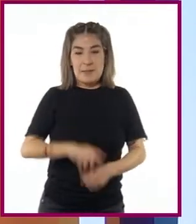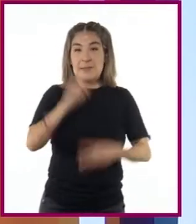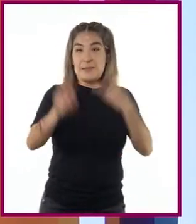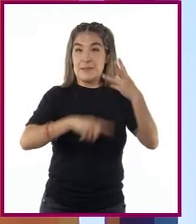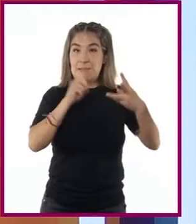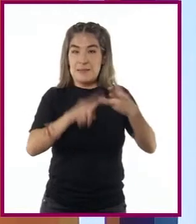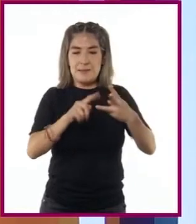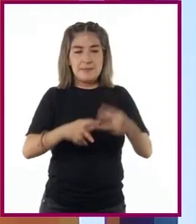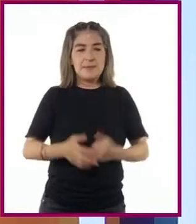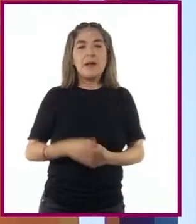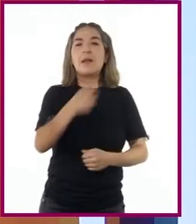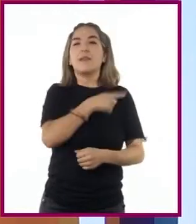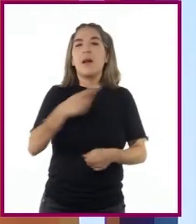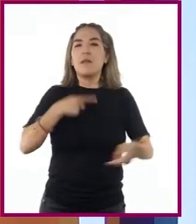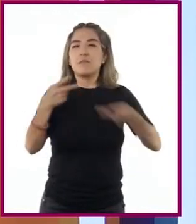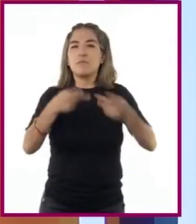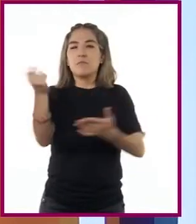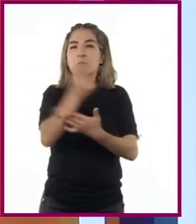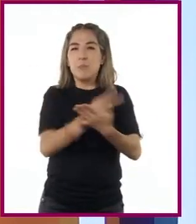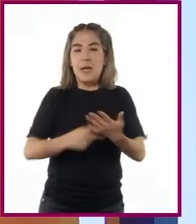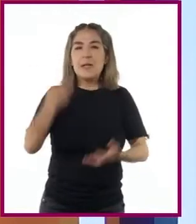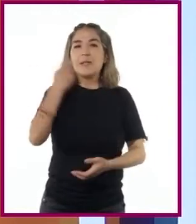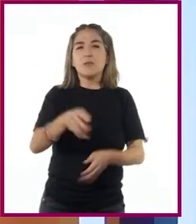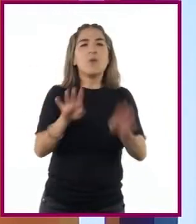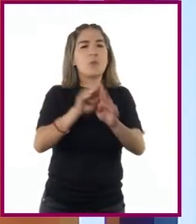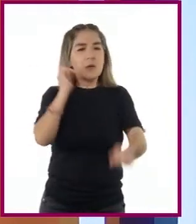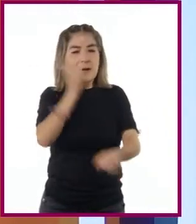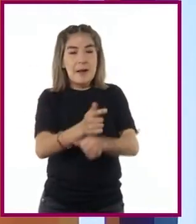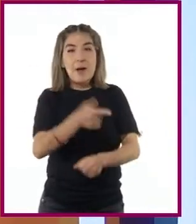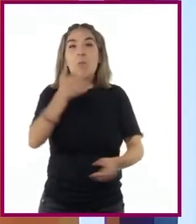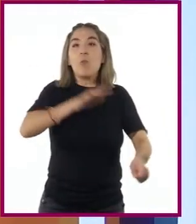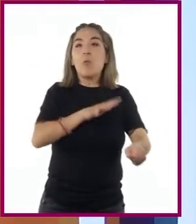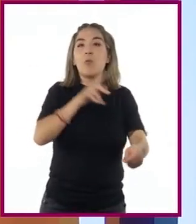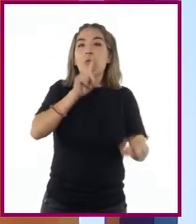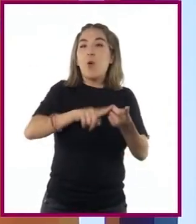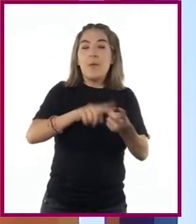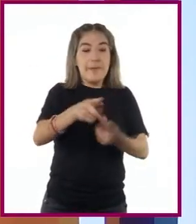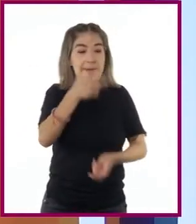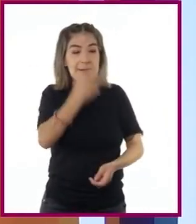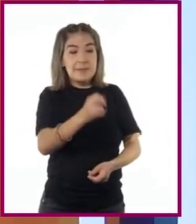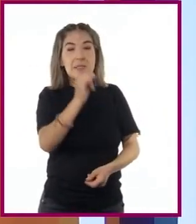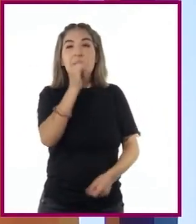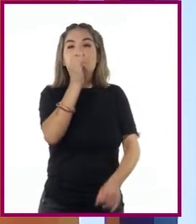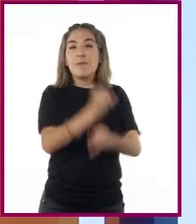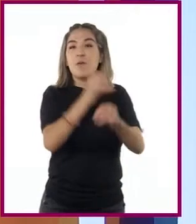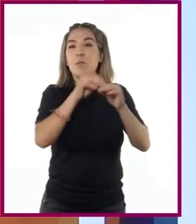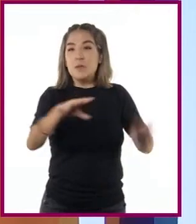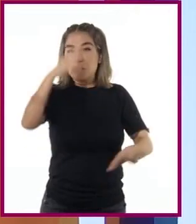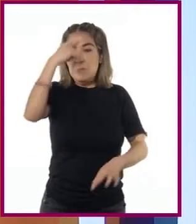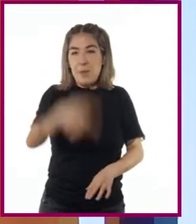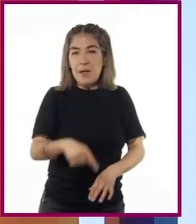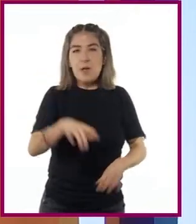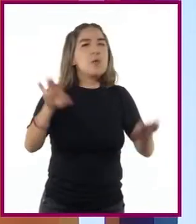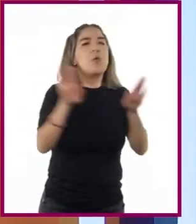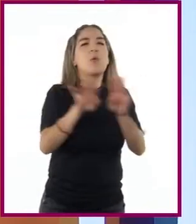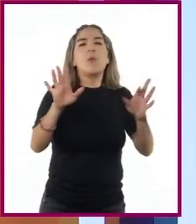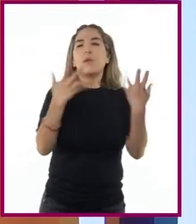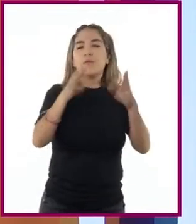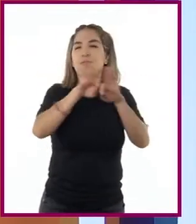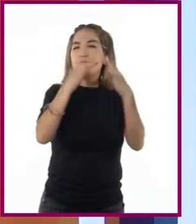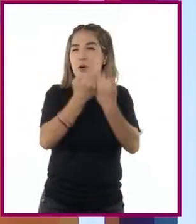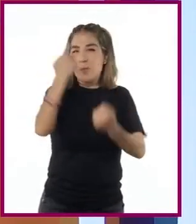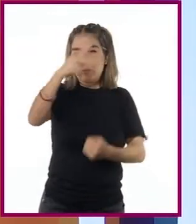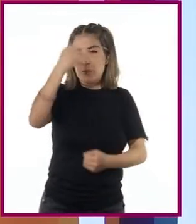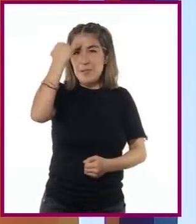3. Elaborar un plan, identificando los datos que nos proporcionan para idear una estrategia de